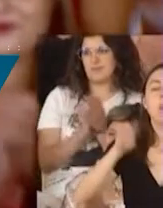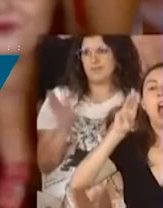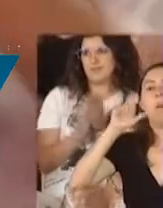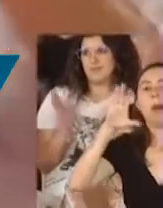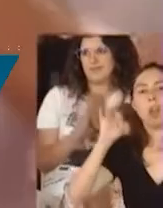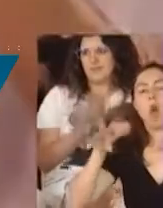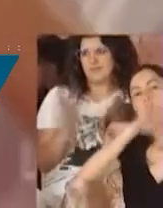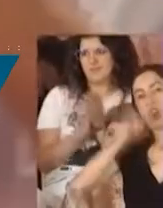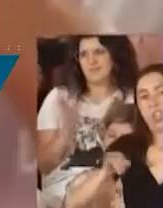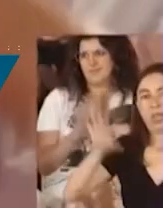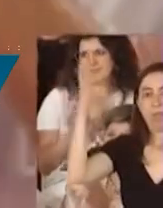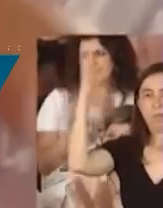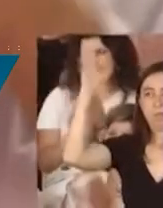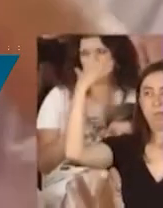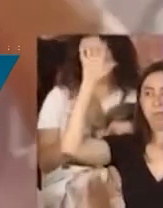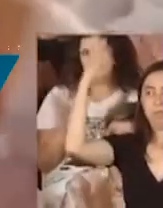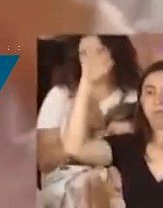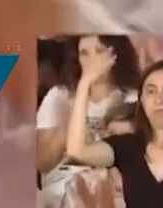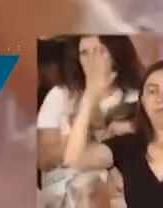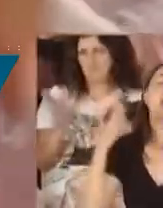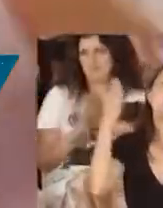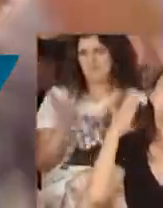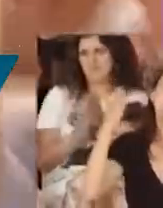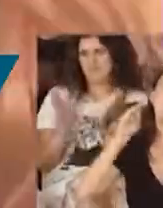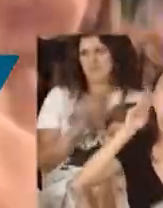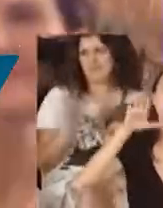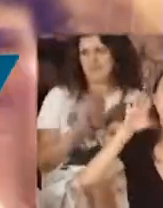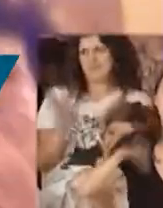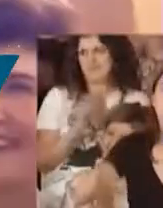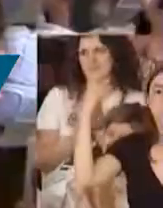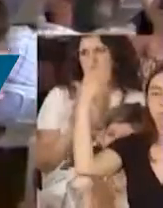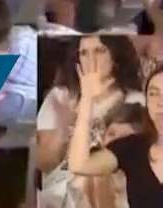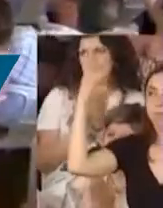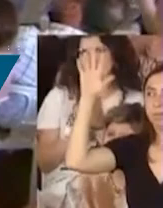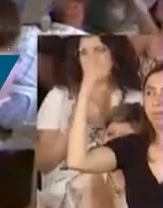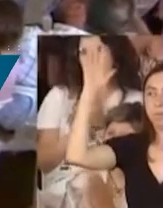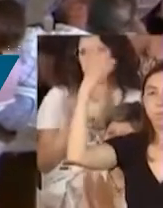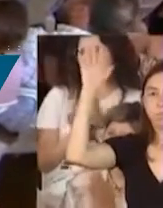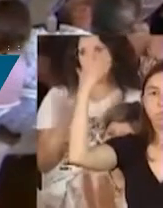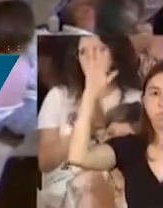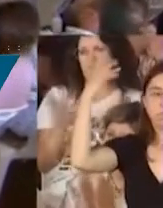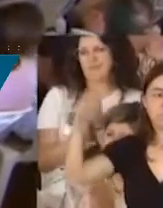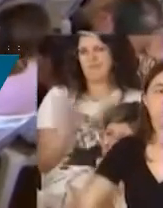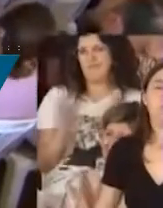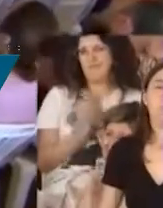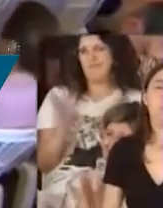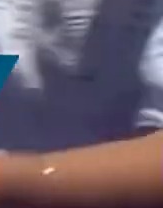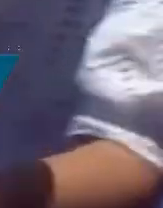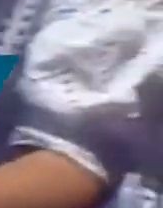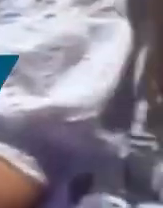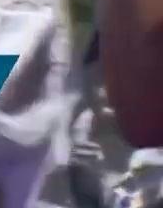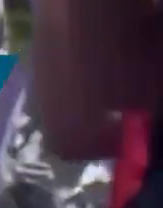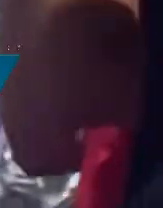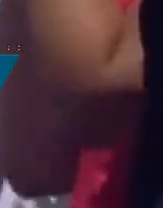que esas siglas hoy en día restan y no suman. Y lo que está muy claro es que, además, lo que sí que se está viendo es que, a la vez que